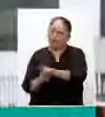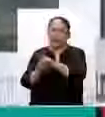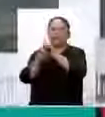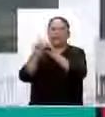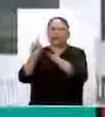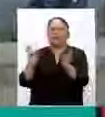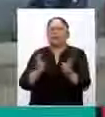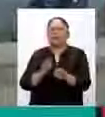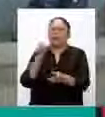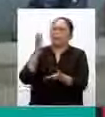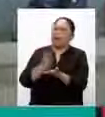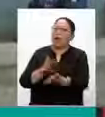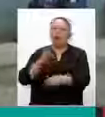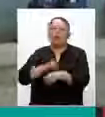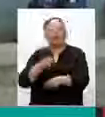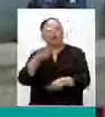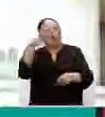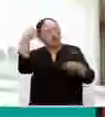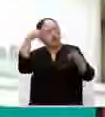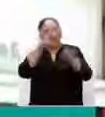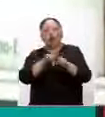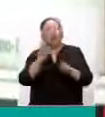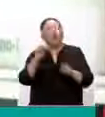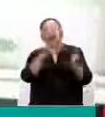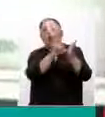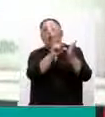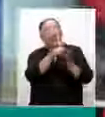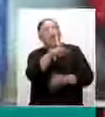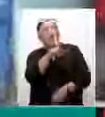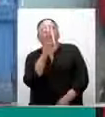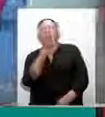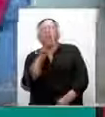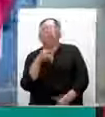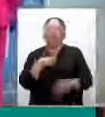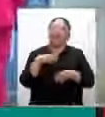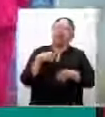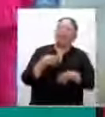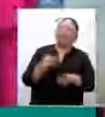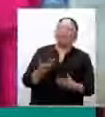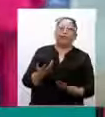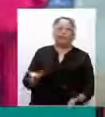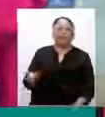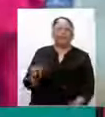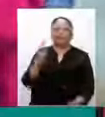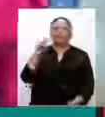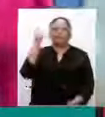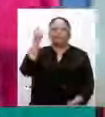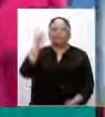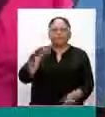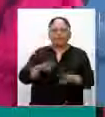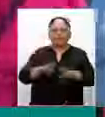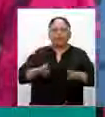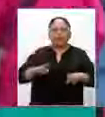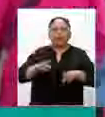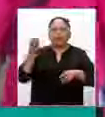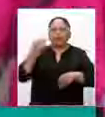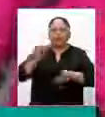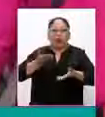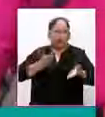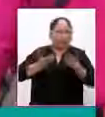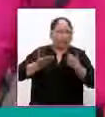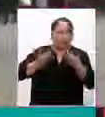no entendemos cuál es la nueva demanda que no fue puesta en la mesa de diálogo anterior a la promulgación. El